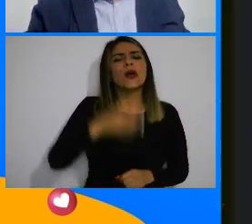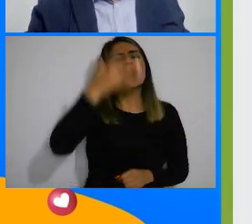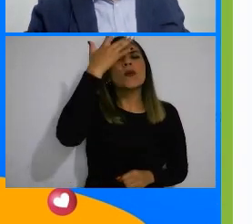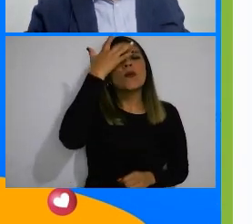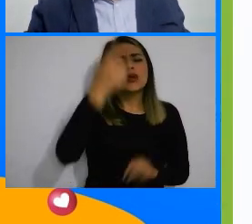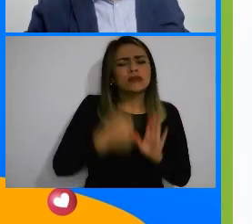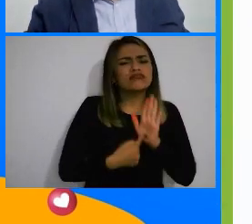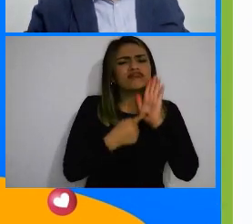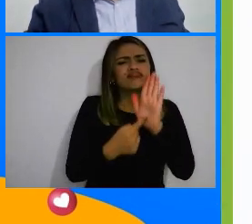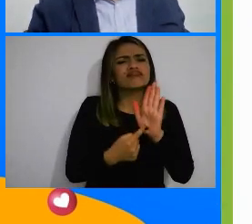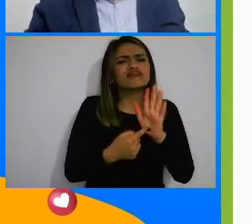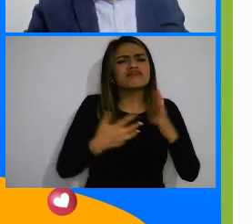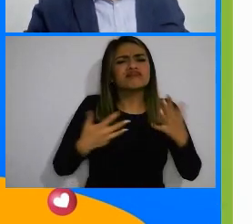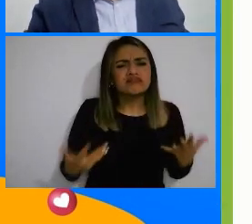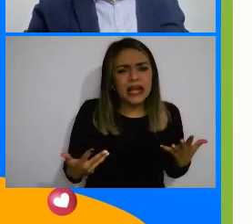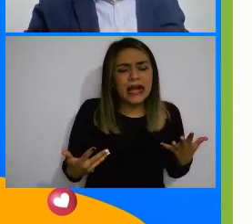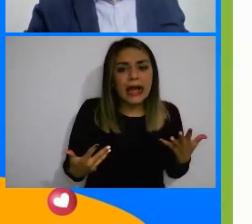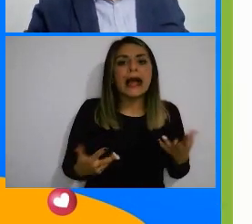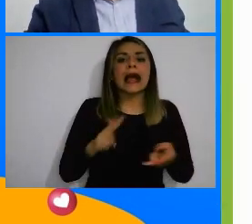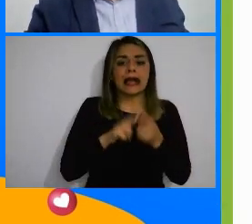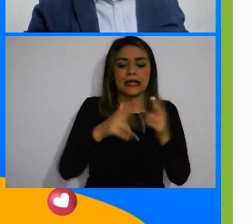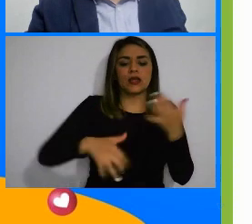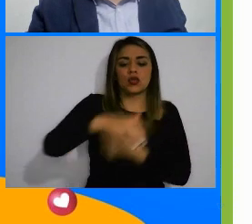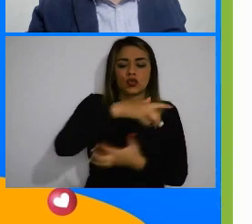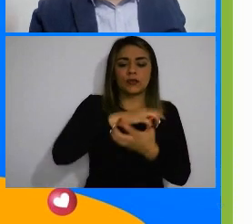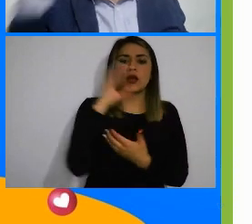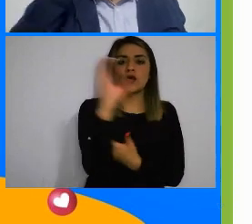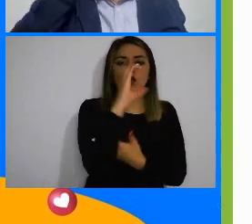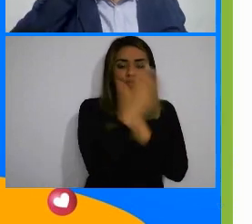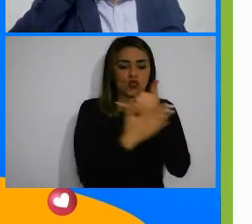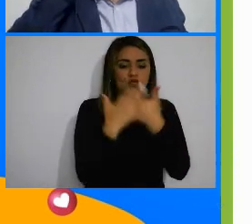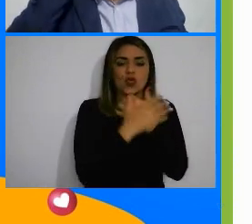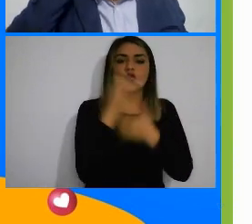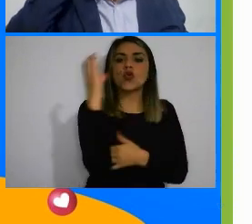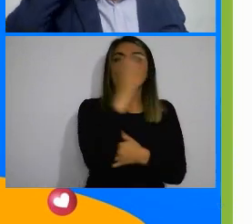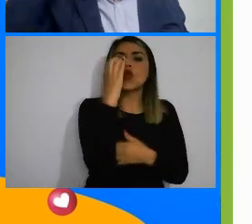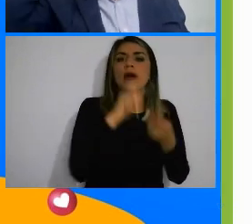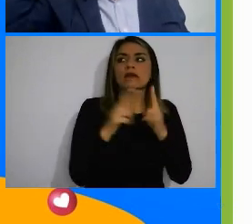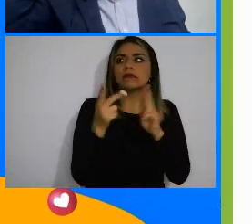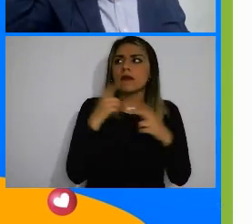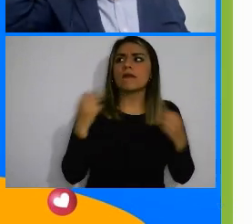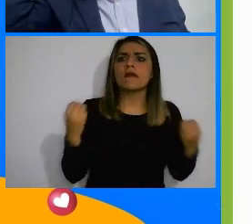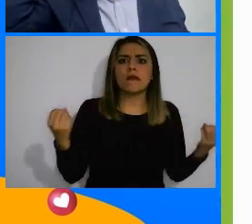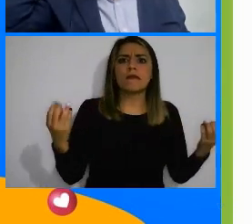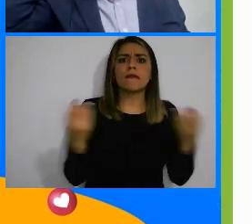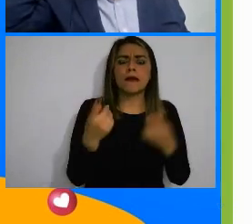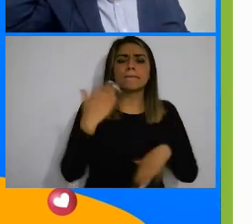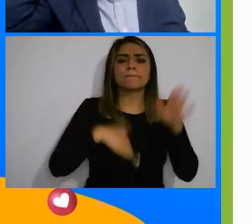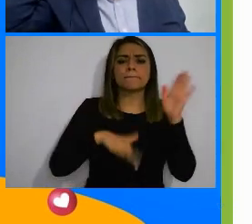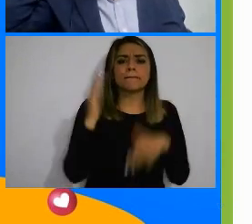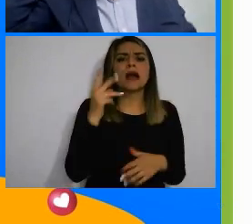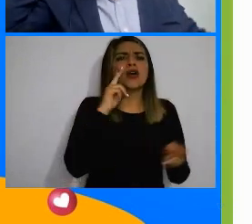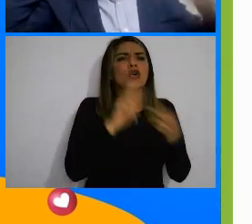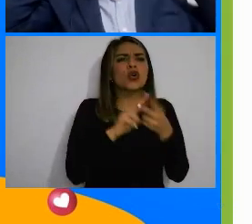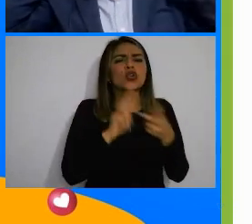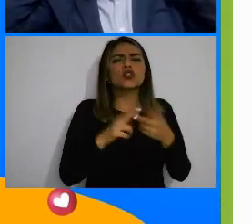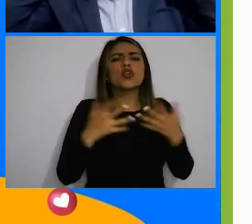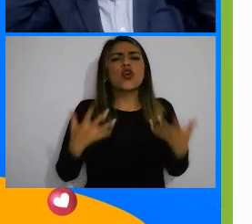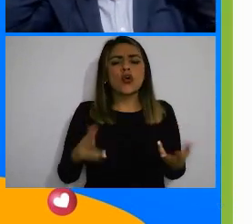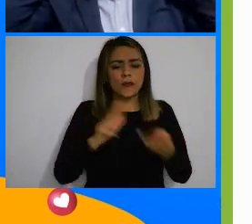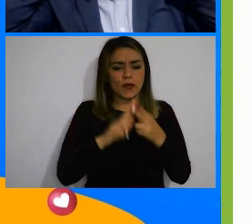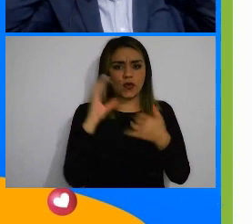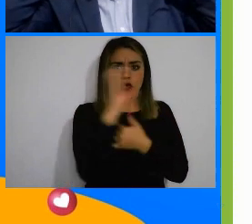presentación? Porque entonces vamos a hablar de los ecosistemas colombianos, porque uy, ya es mucho por allá. Acerquémonos a